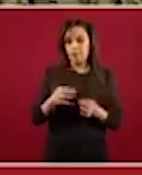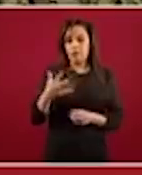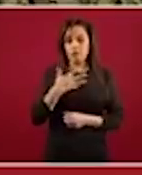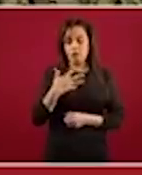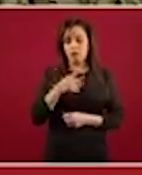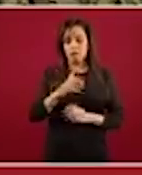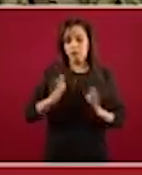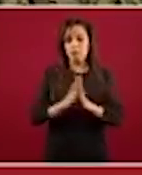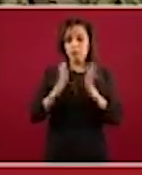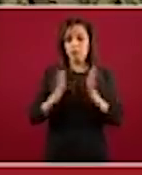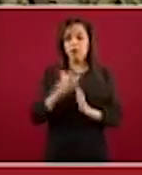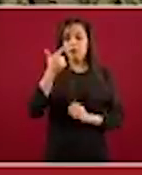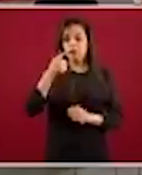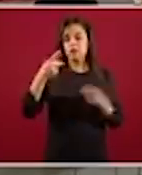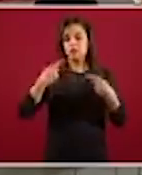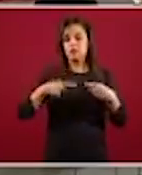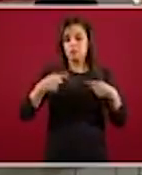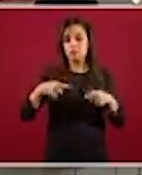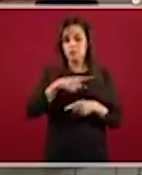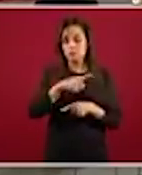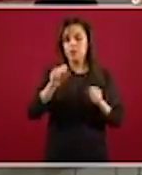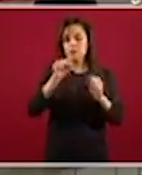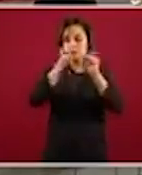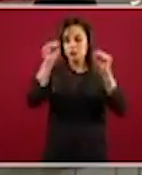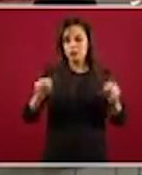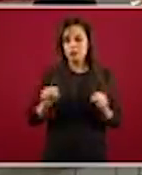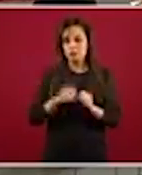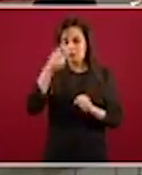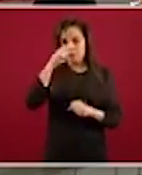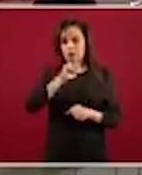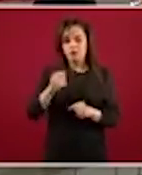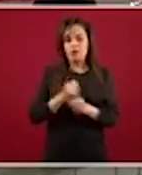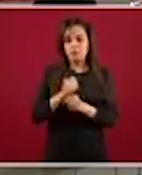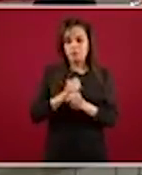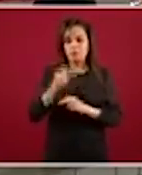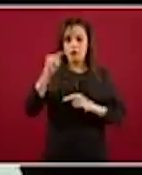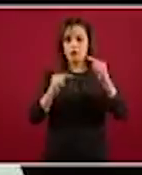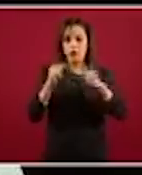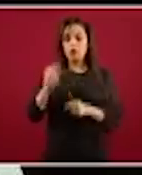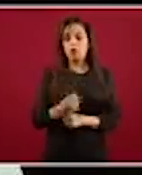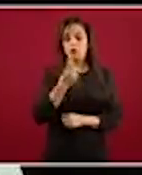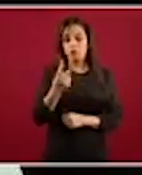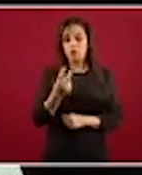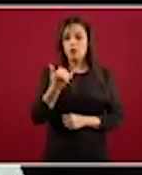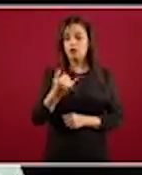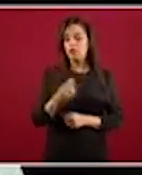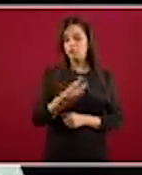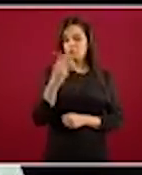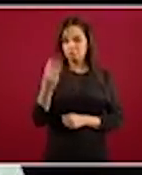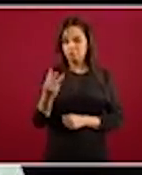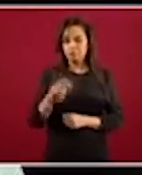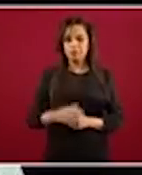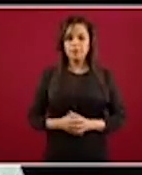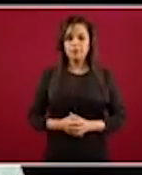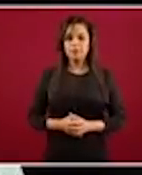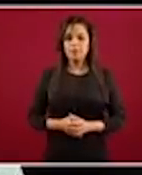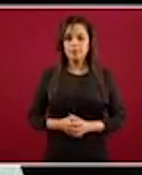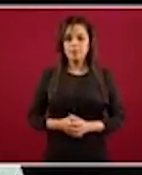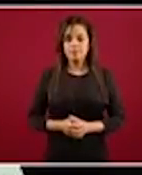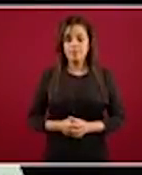7 integrantes del Sistema Nacional de Investigadores en niveles 2 y 3, y esto